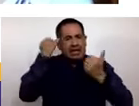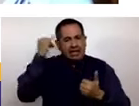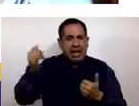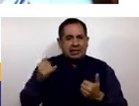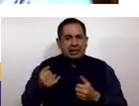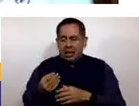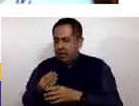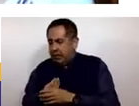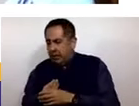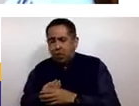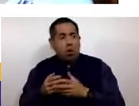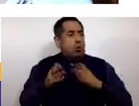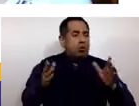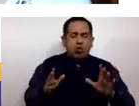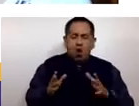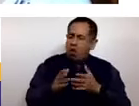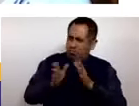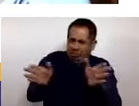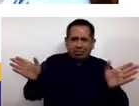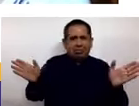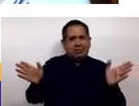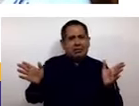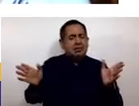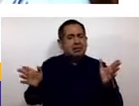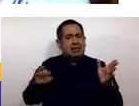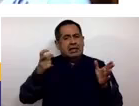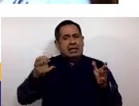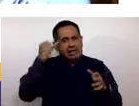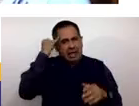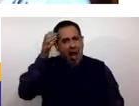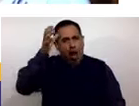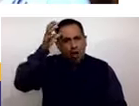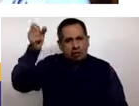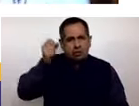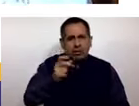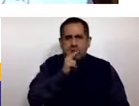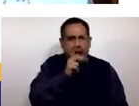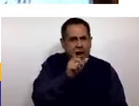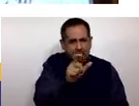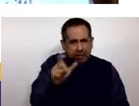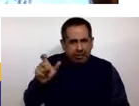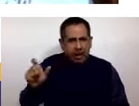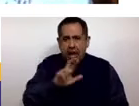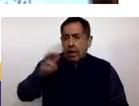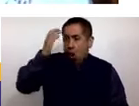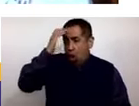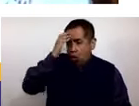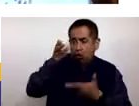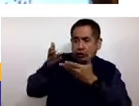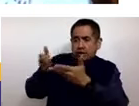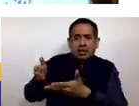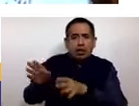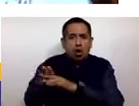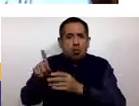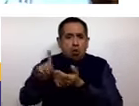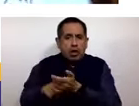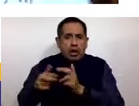y lo privado. Y yo creo que empezando quizá por conceptos, por términos, por reconocimiento de relaciones de